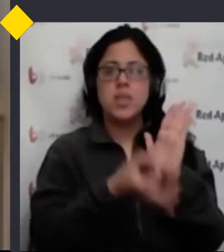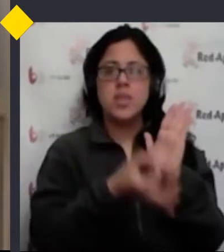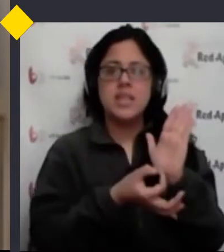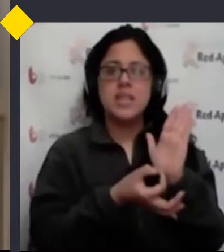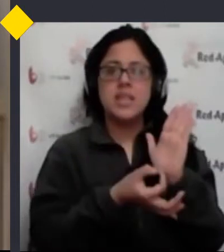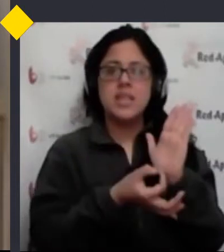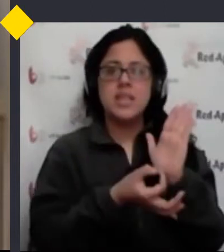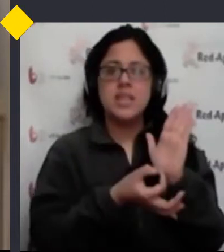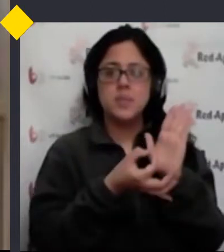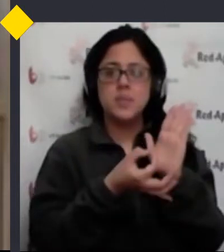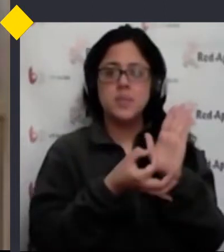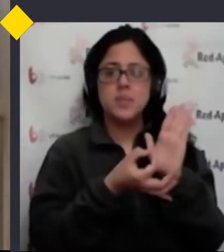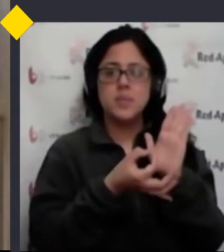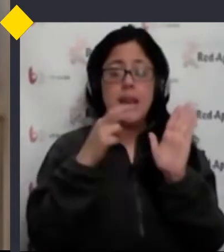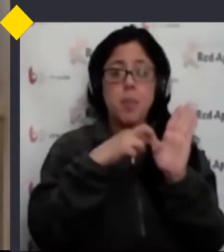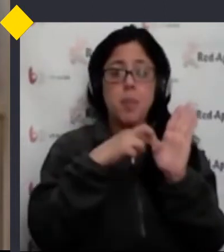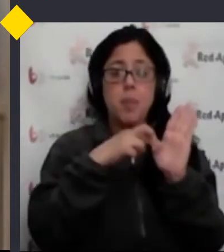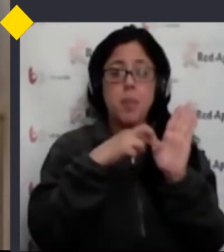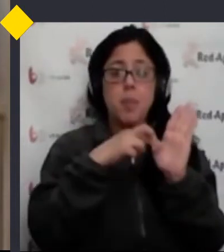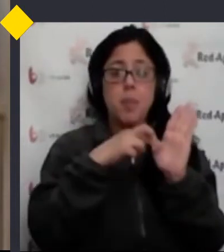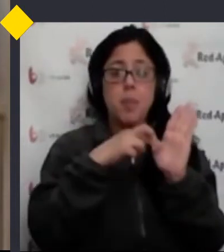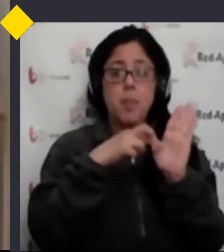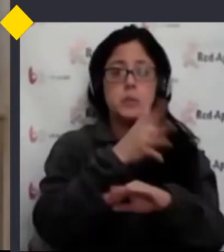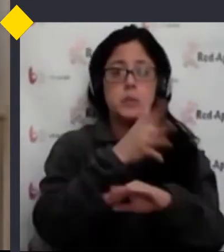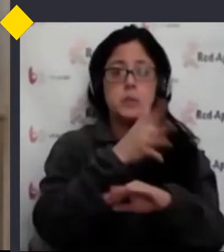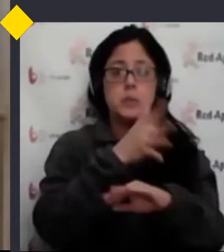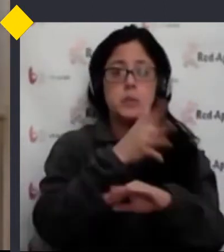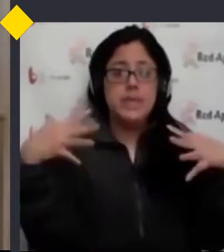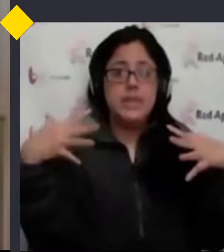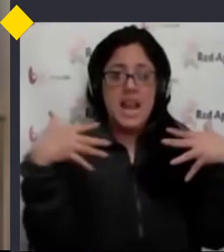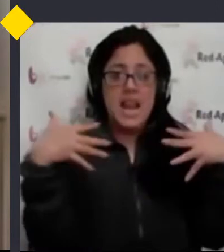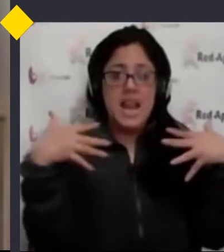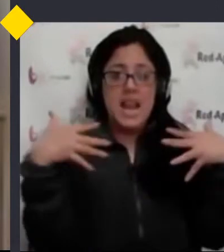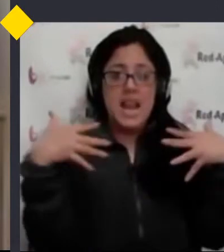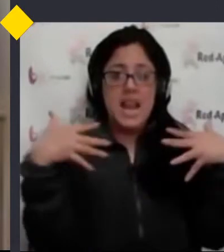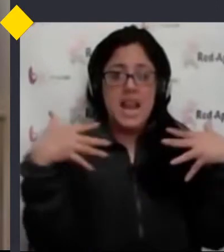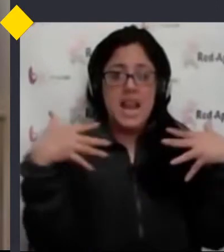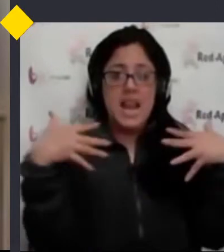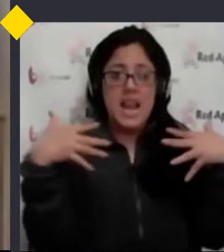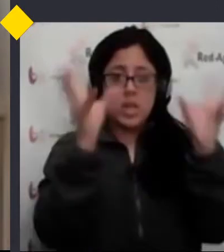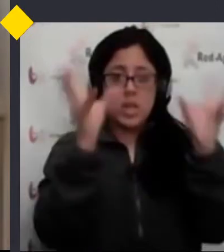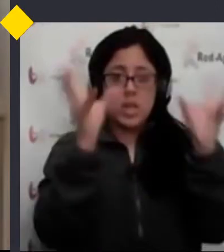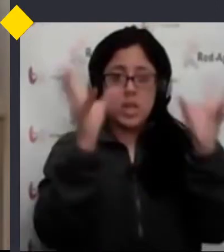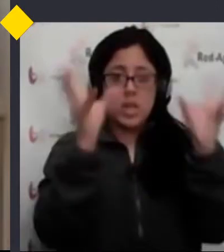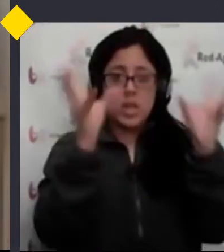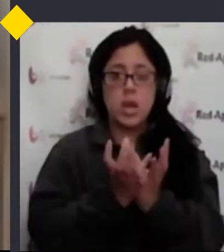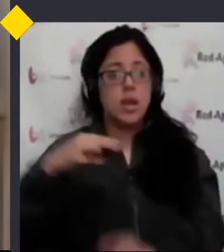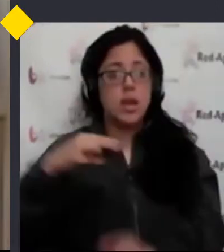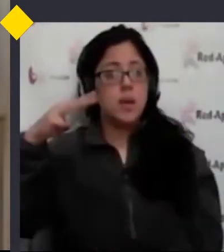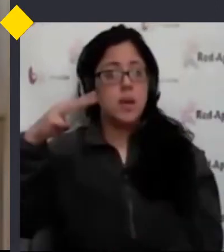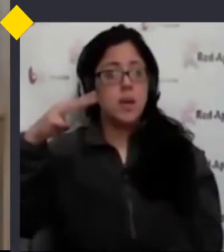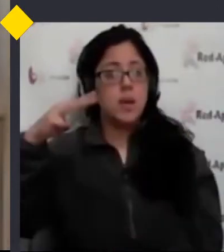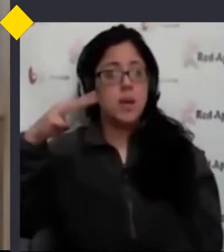su padre fue a la guerra. Y cuando su padre fue a la guerra, la Segunda Guerra Mundial, fue su madre quien tuvo que asumir,